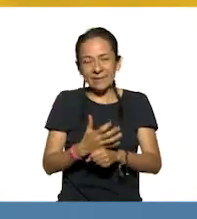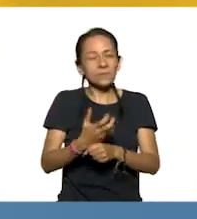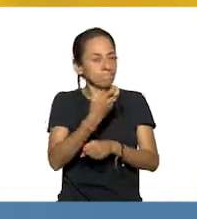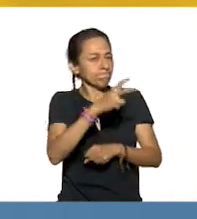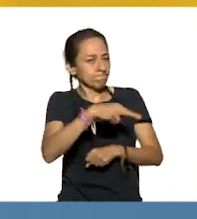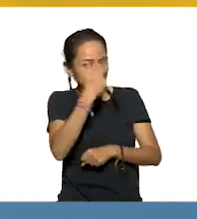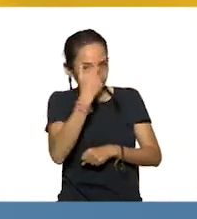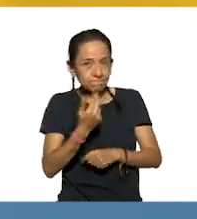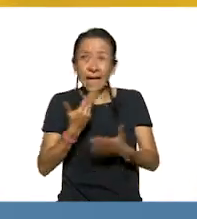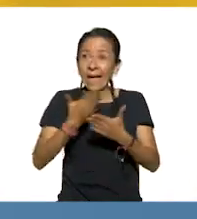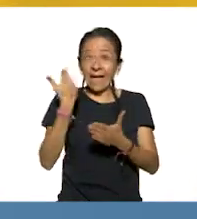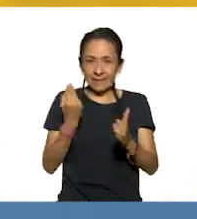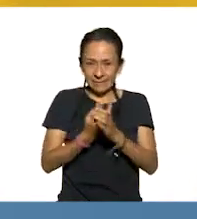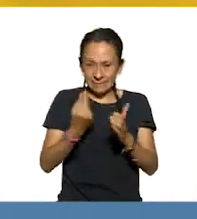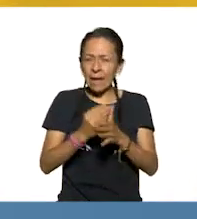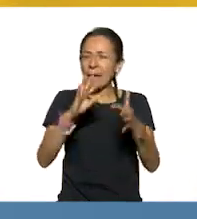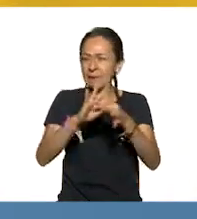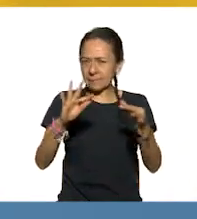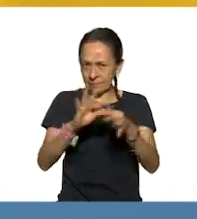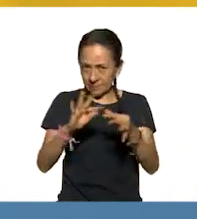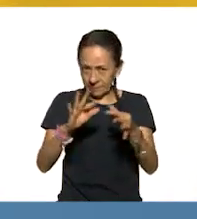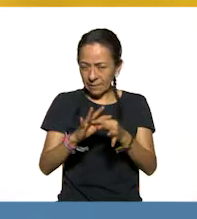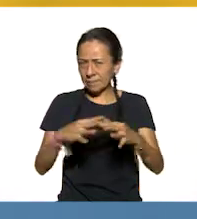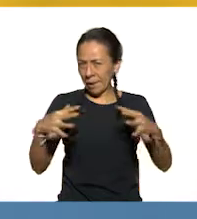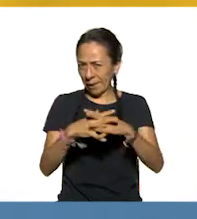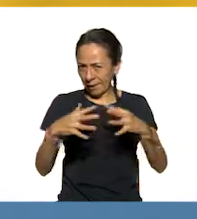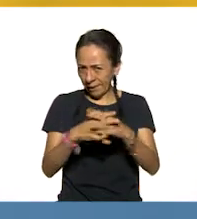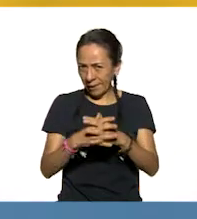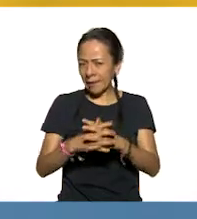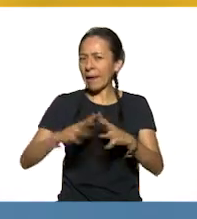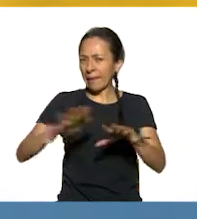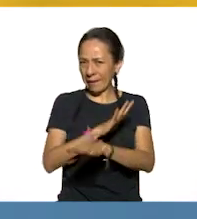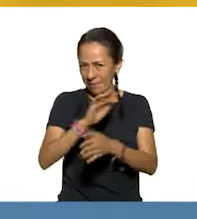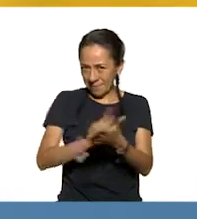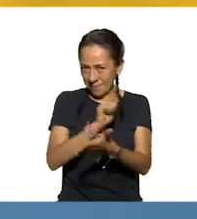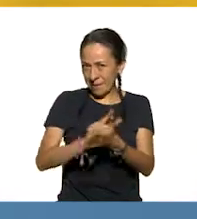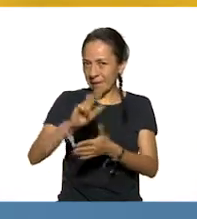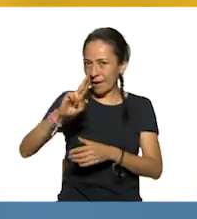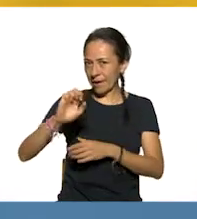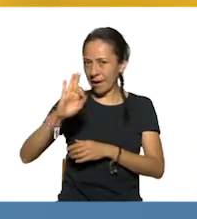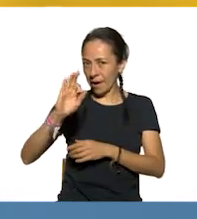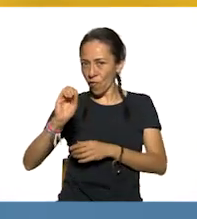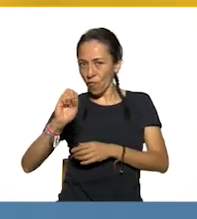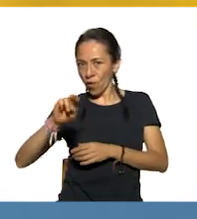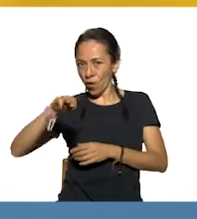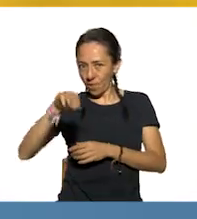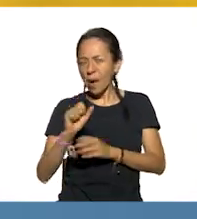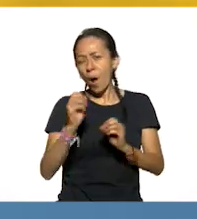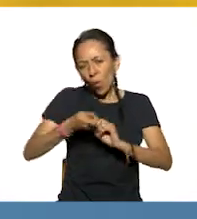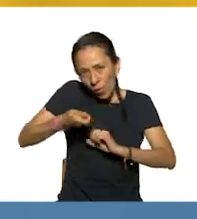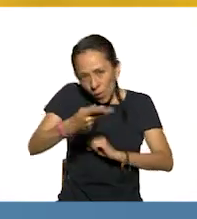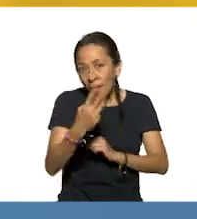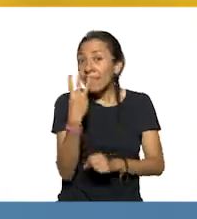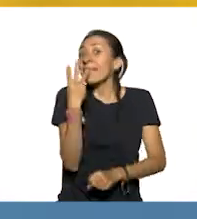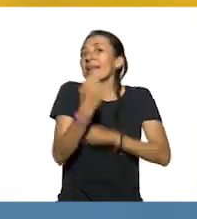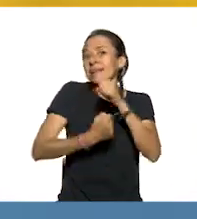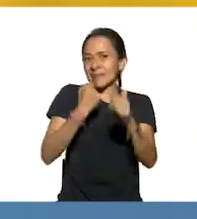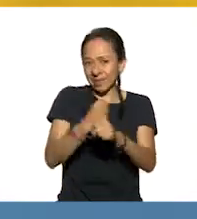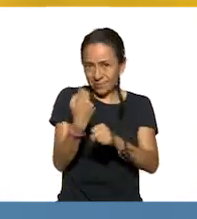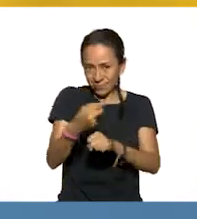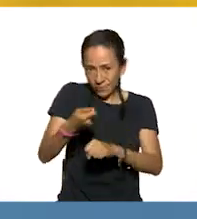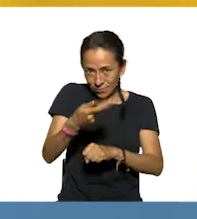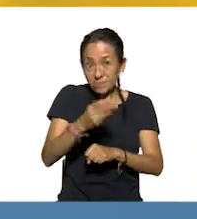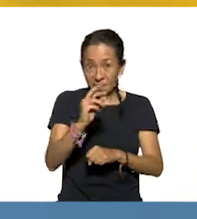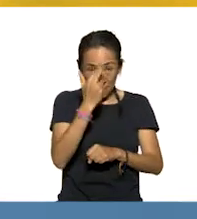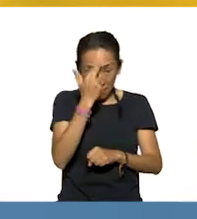poquito sobre la Guerra de Reforma, también conocida como la Guerra de 3 años. ¿Lo recuerdan? En esa clase escuchamos repetidamente el